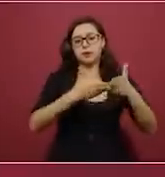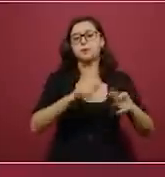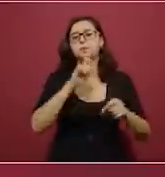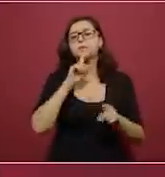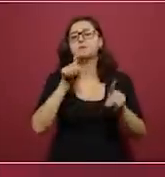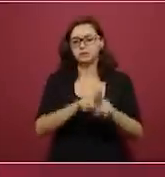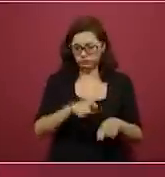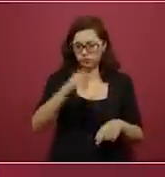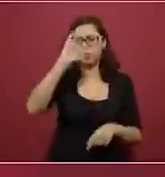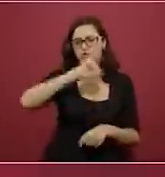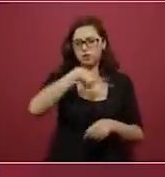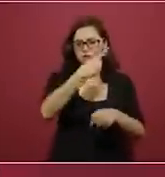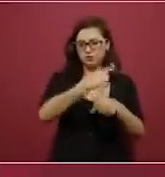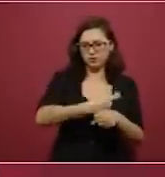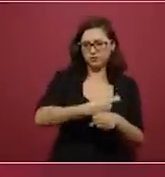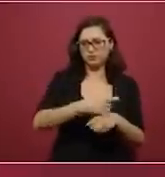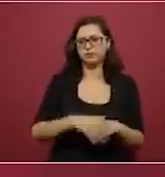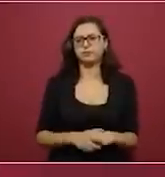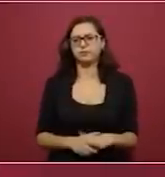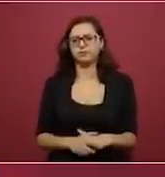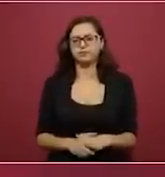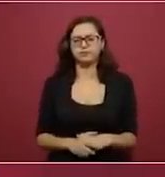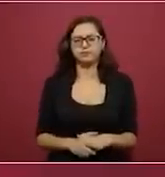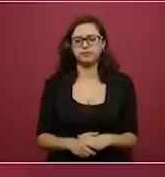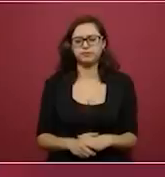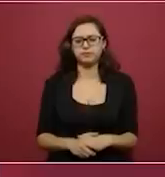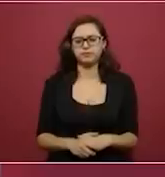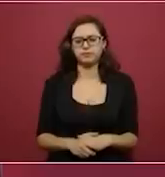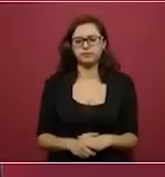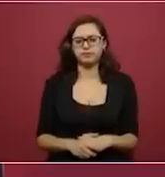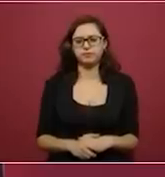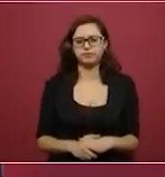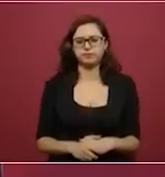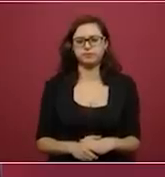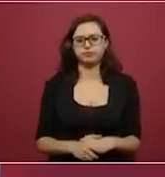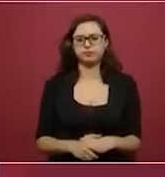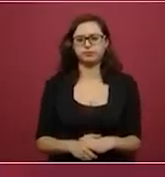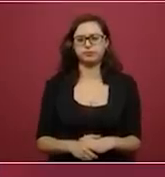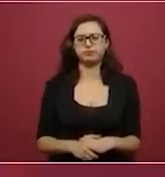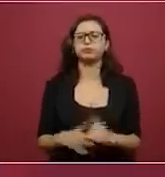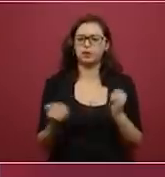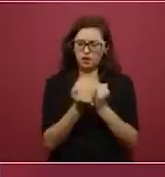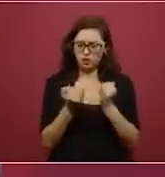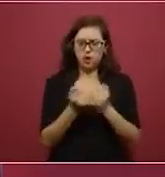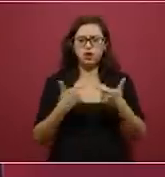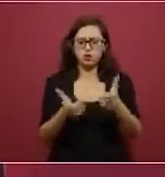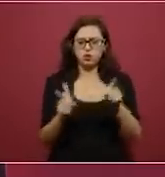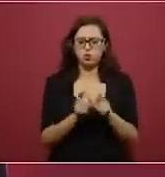sección primera jefe de la sección primera de la primera brigada y de la sección primera primera brigada anfibia